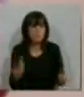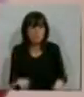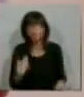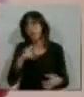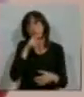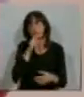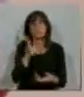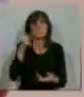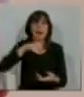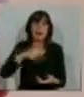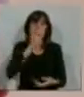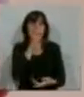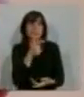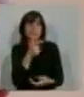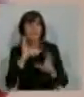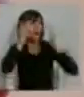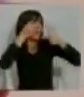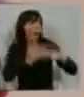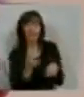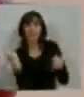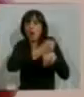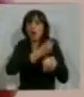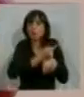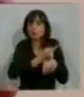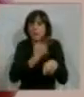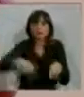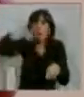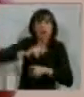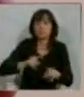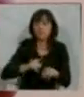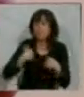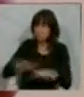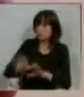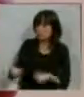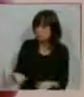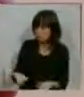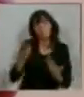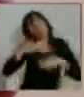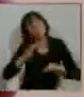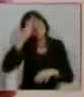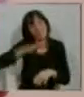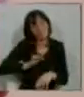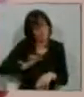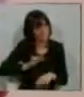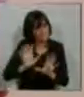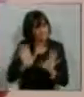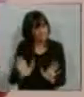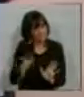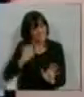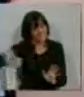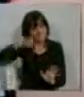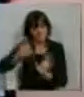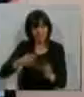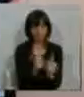nadie se le va a ocurrir recriminarme, de los que me conocen, que no contesté, porque saben que voy a contestar en algún momento, de acá a fin de año ya te contesto. Aguantá. Claro. ¿Y la idea